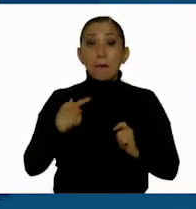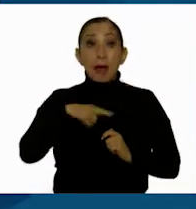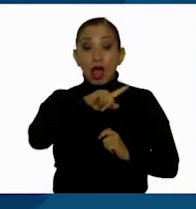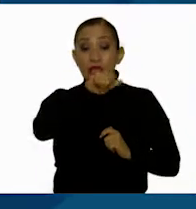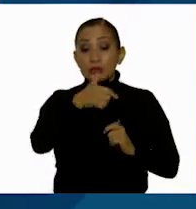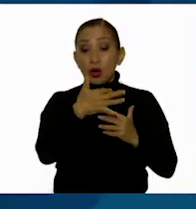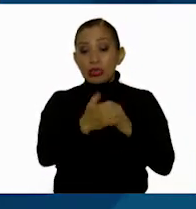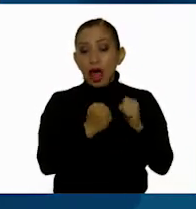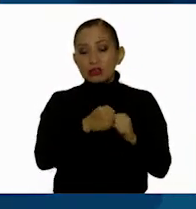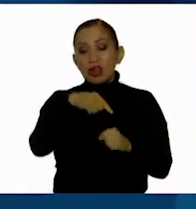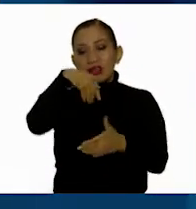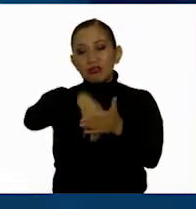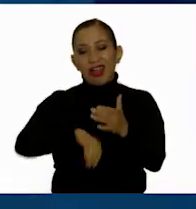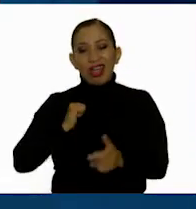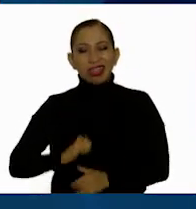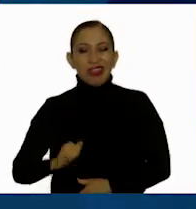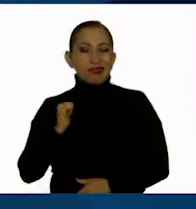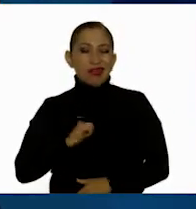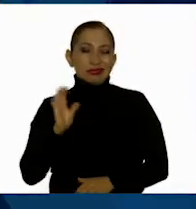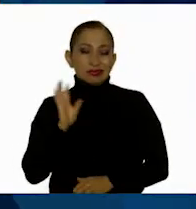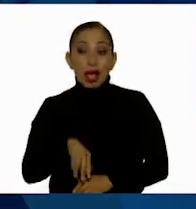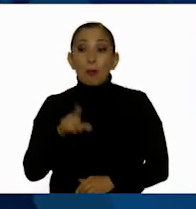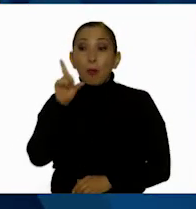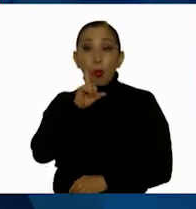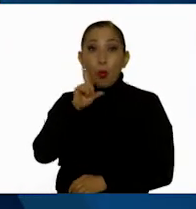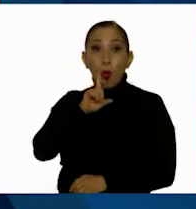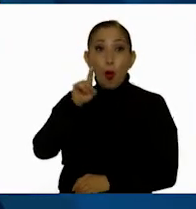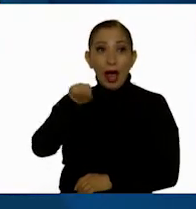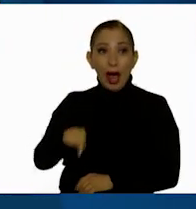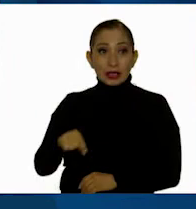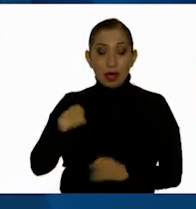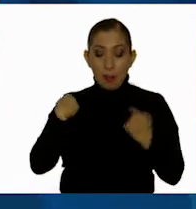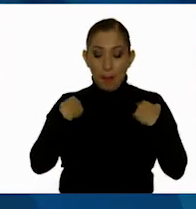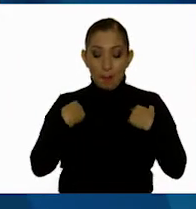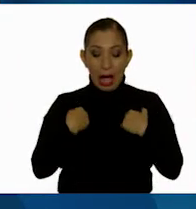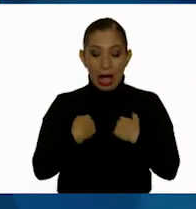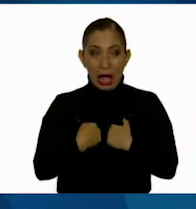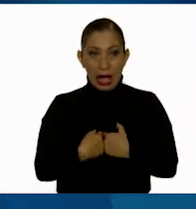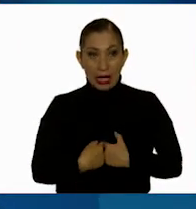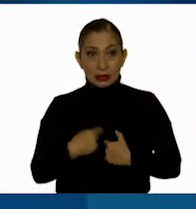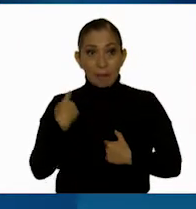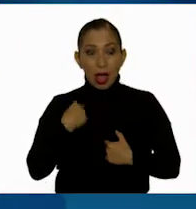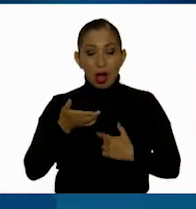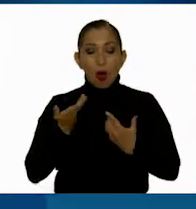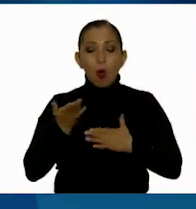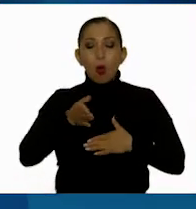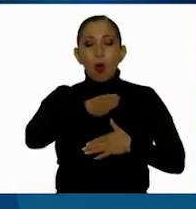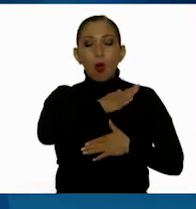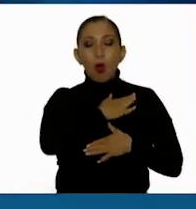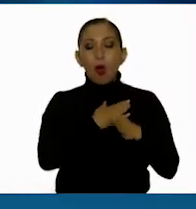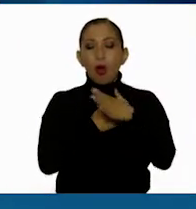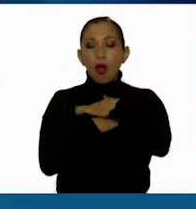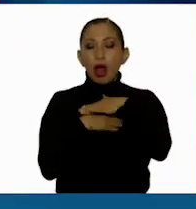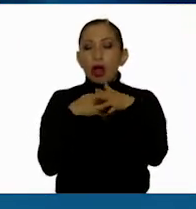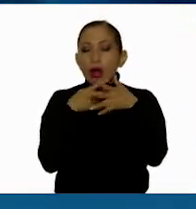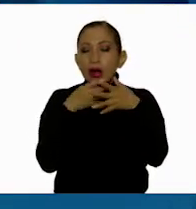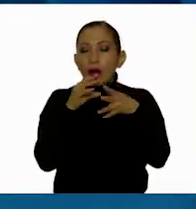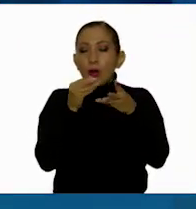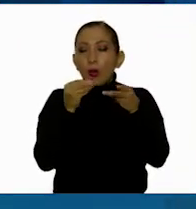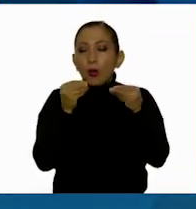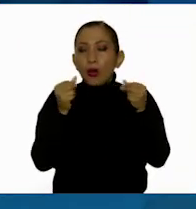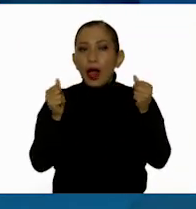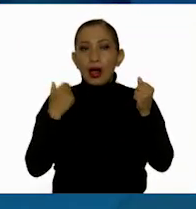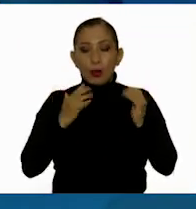tarde se vuelven anticuadas. Las damas bajan sus escotes, pero los cubren pudorosamente con gasas y logran una